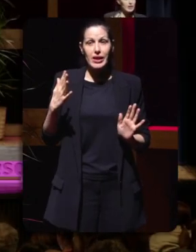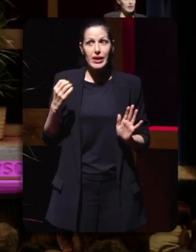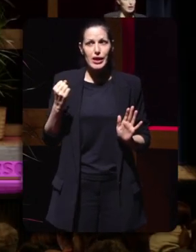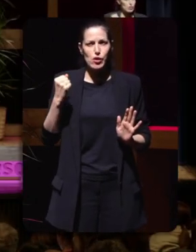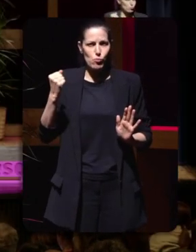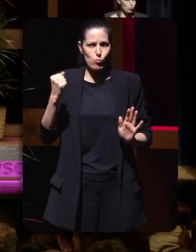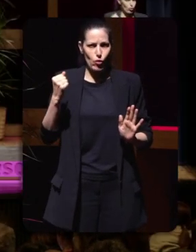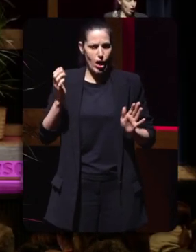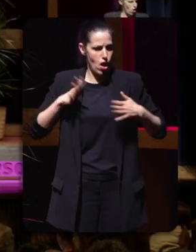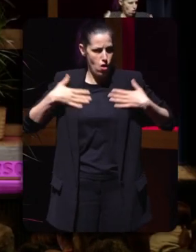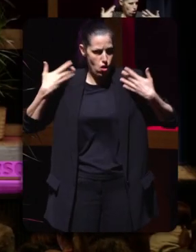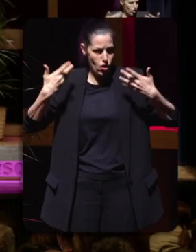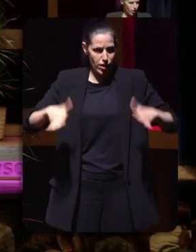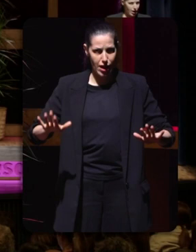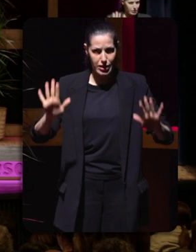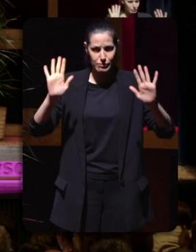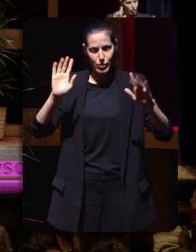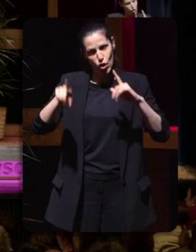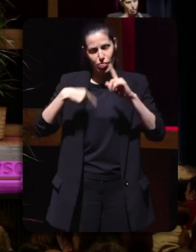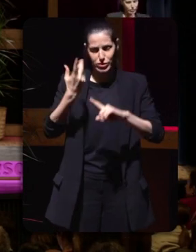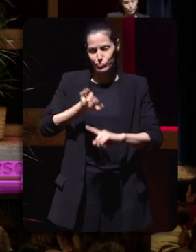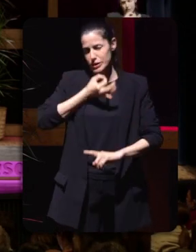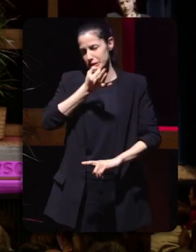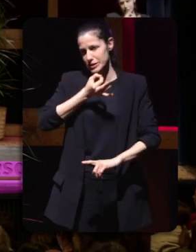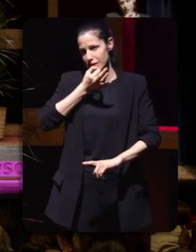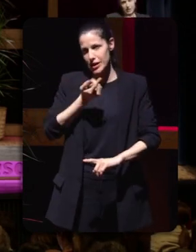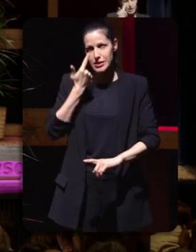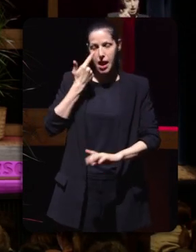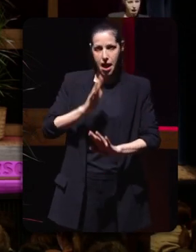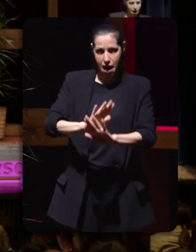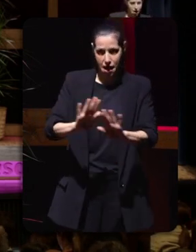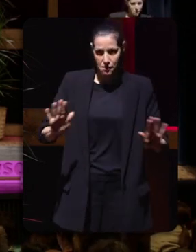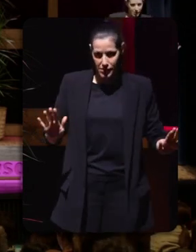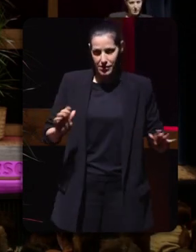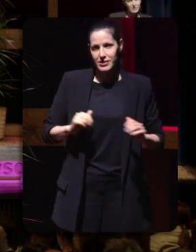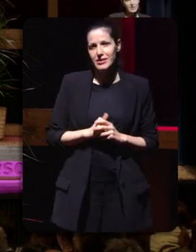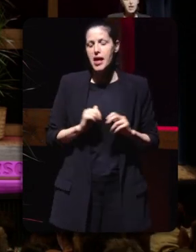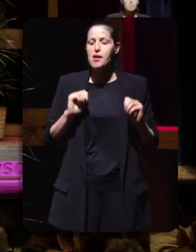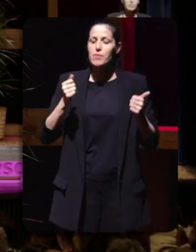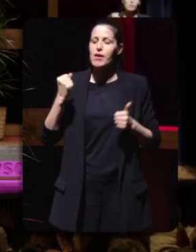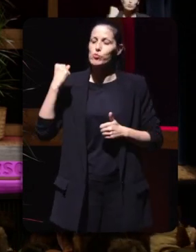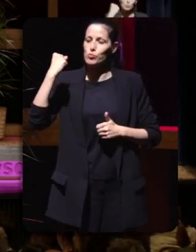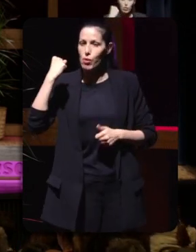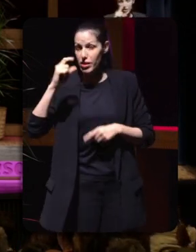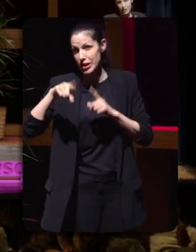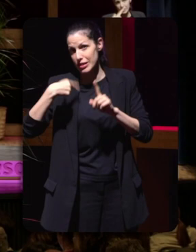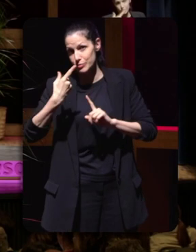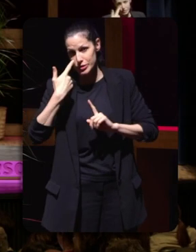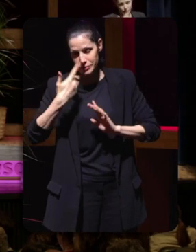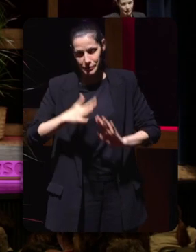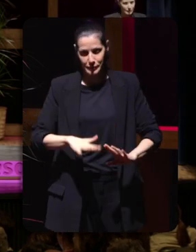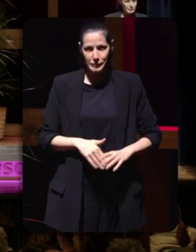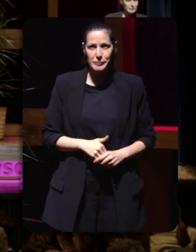ponerle Pero bueno vamos a ver en la charla ya la propuesta he dicho empezamos con power vamos a vamos a Bueno